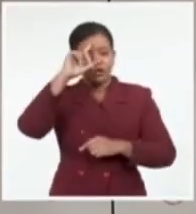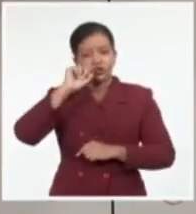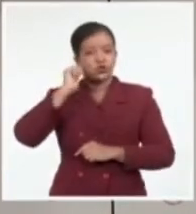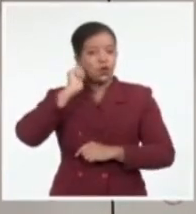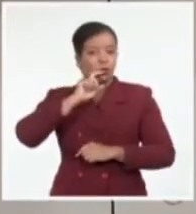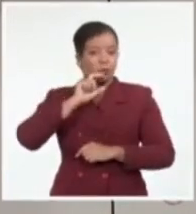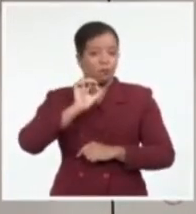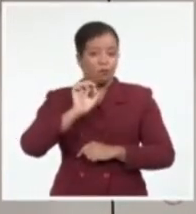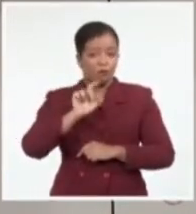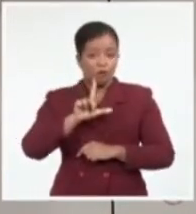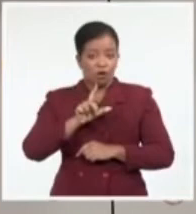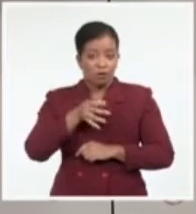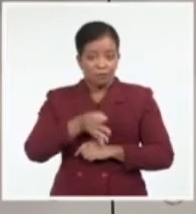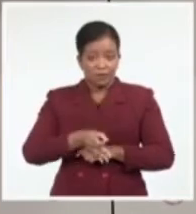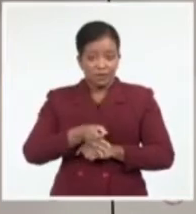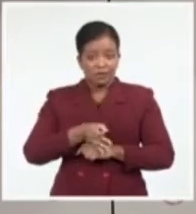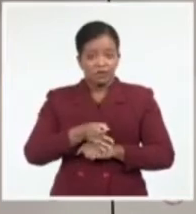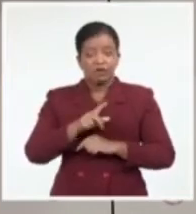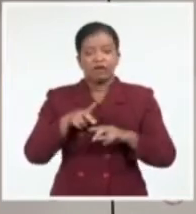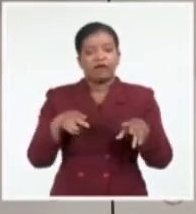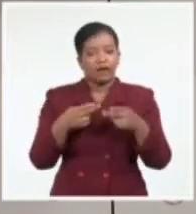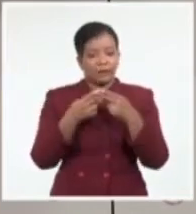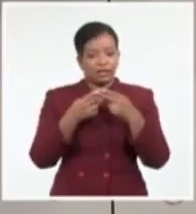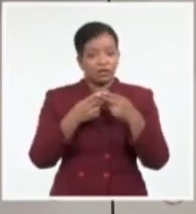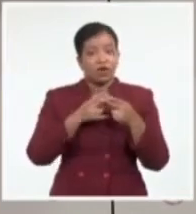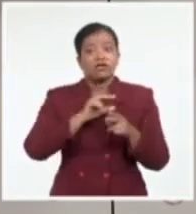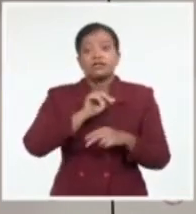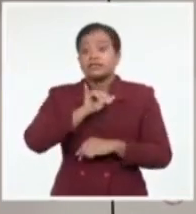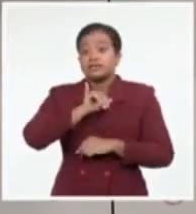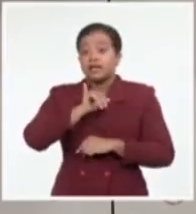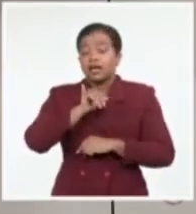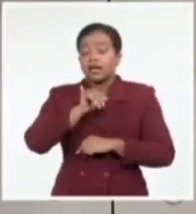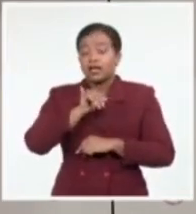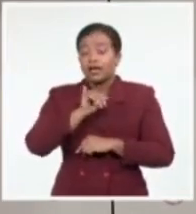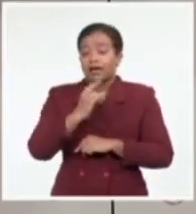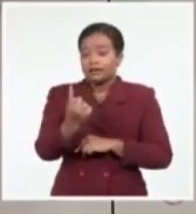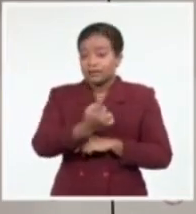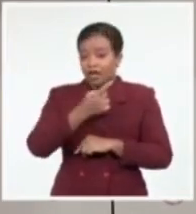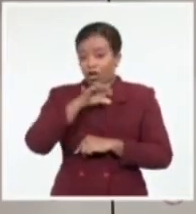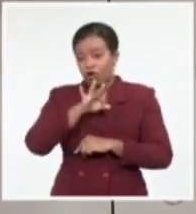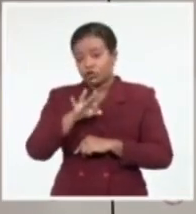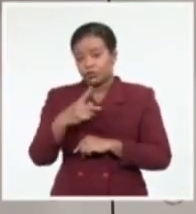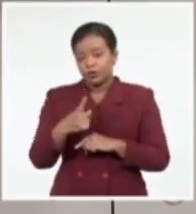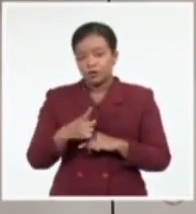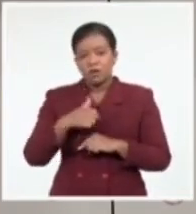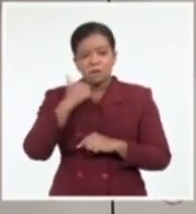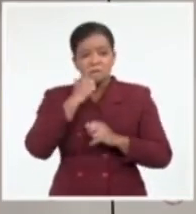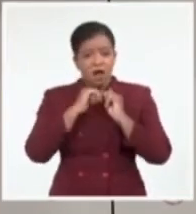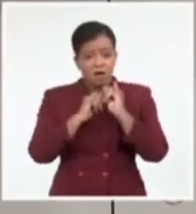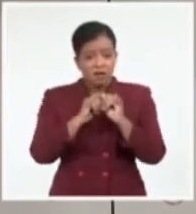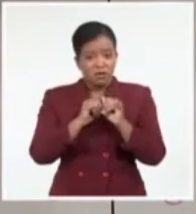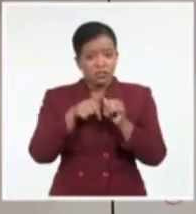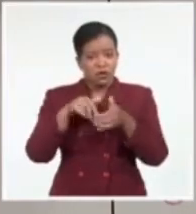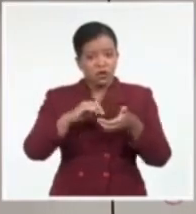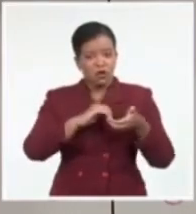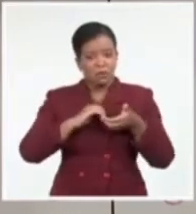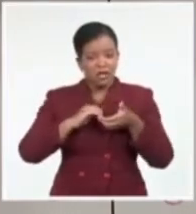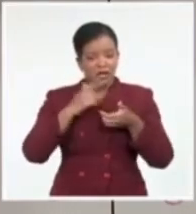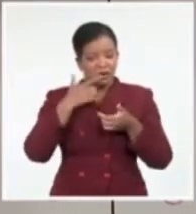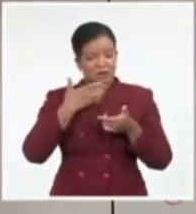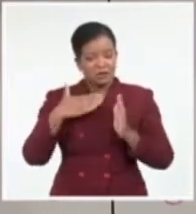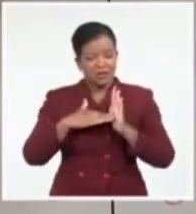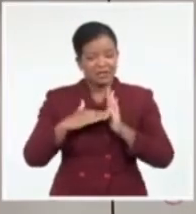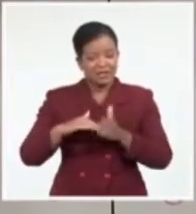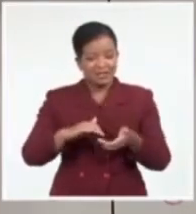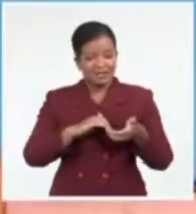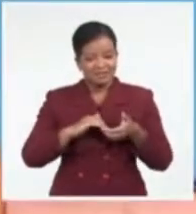knockout en seis entradas con pizarra de 8 por 1. Con más detalles tenemos en vivo al colega Guillermo Rodríguez Hidalgo Gato. Buenas tardes,